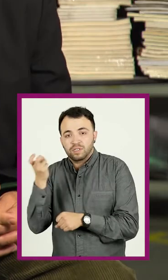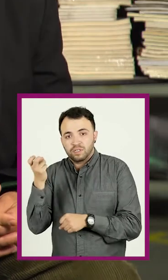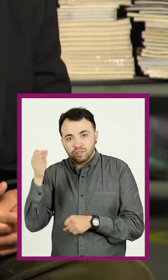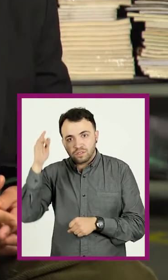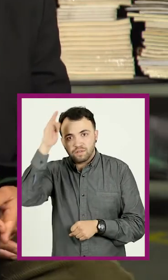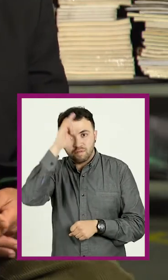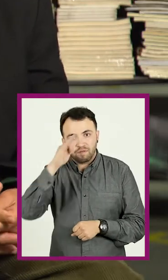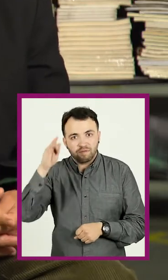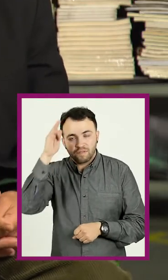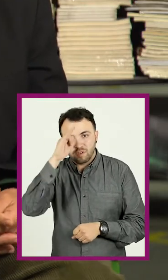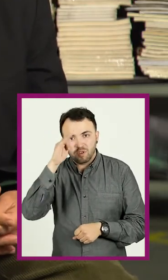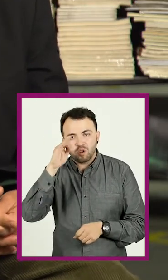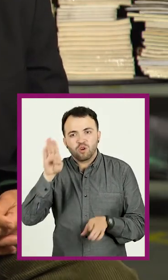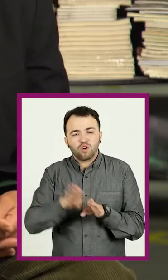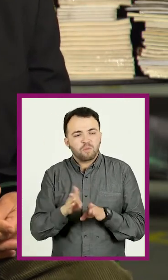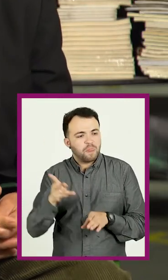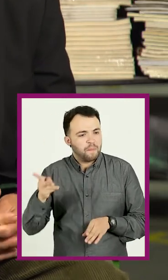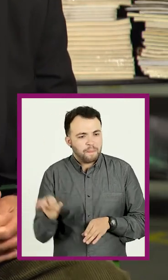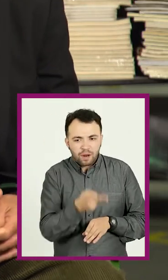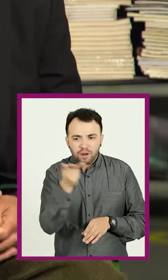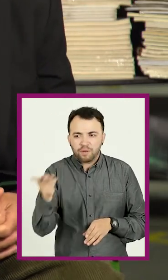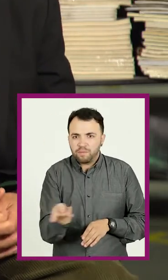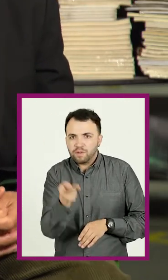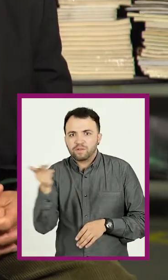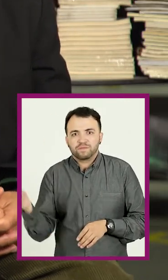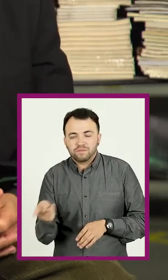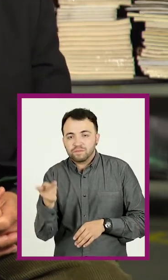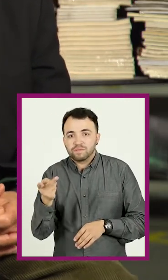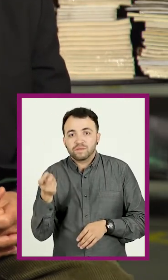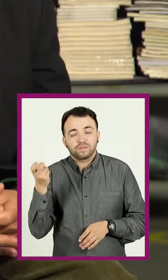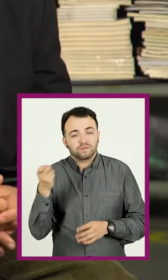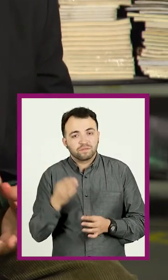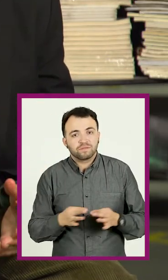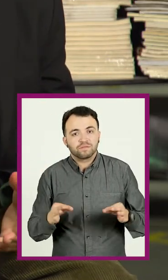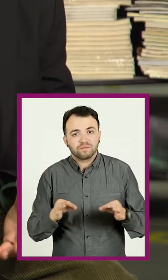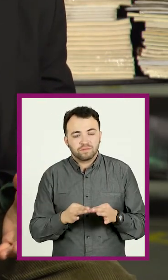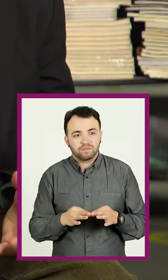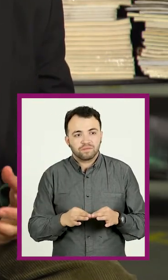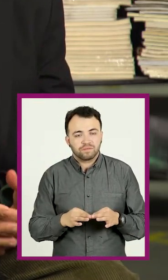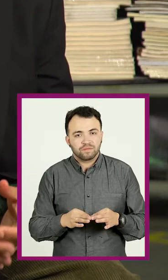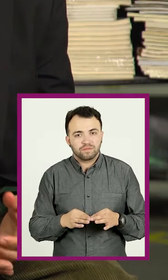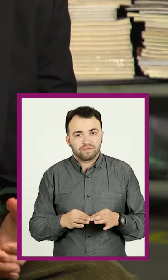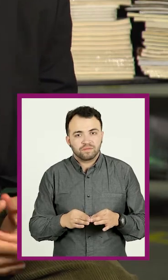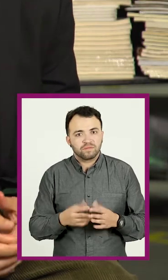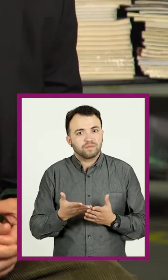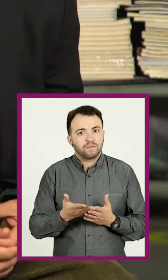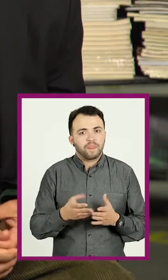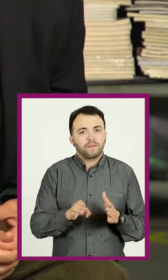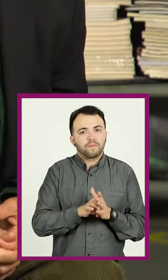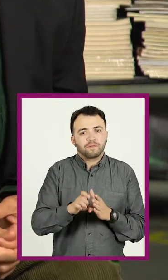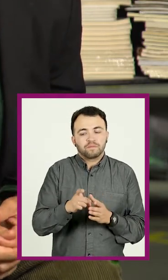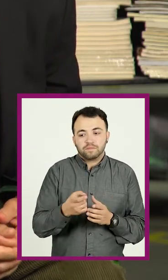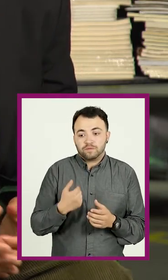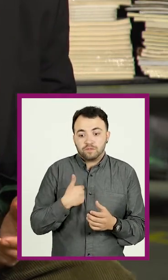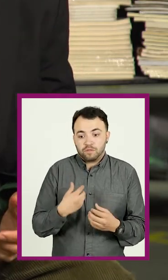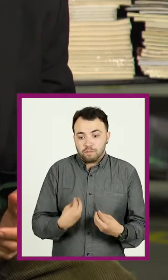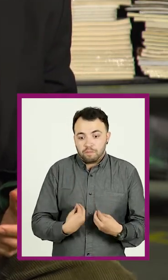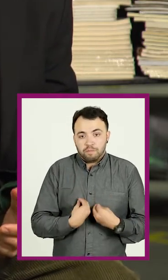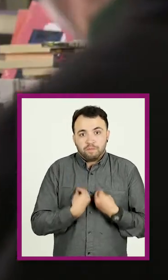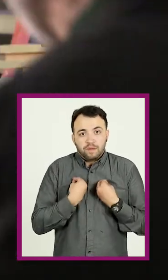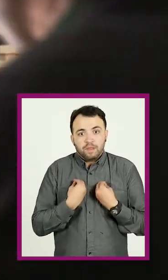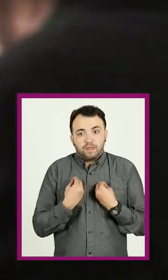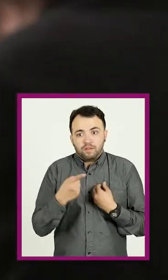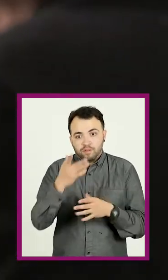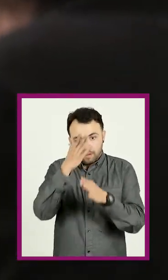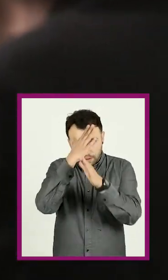decía Sócrates, ¿no? Si no puedo... Y sobre todo siempre... Una vida sin examen no vale la pena ser vivida, decía Sócrates. ¿Estás de